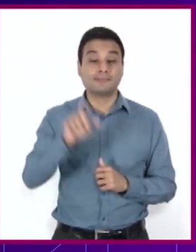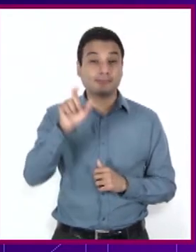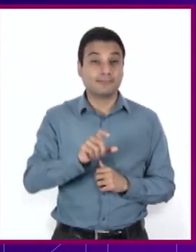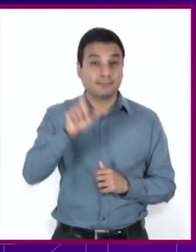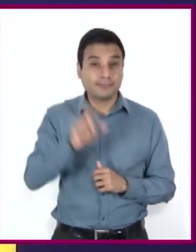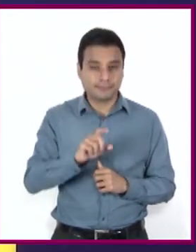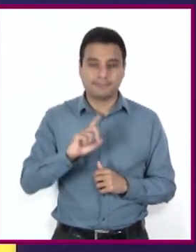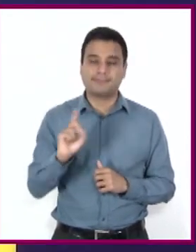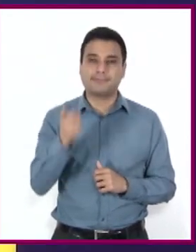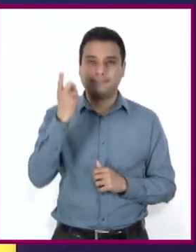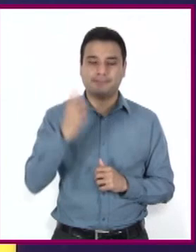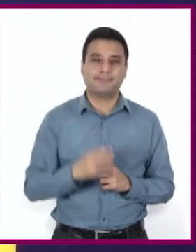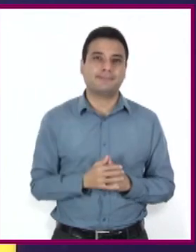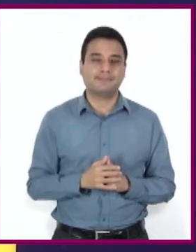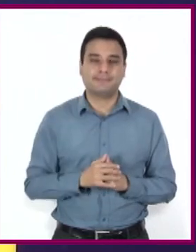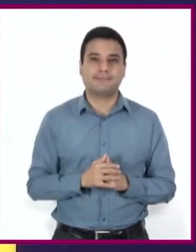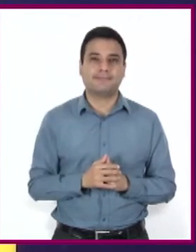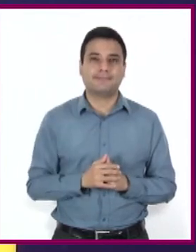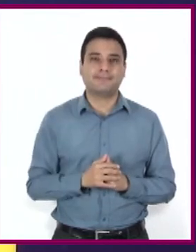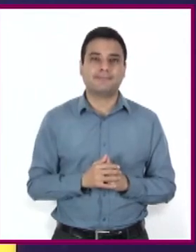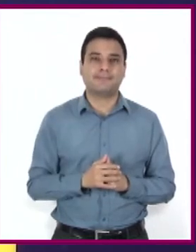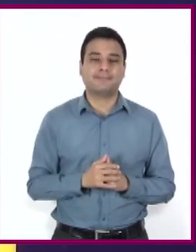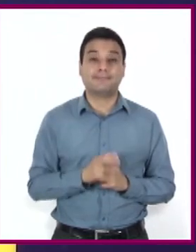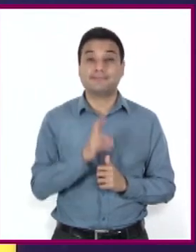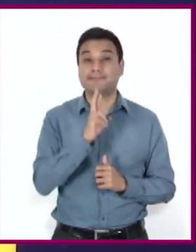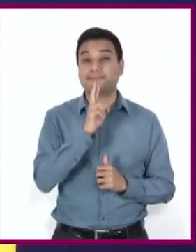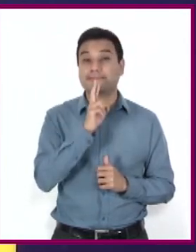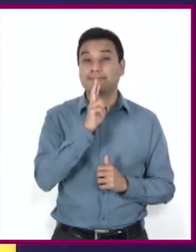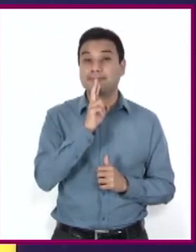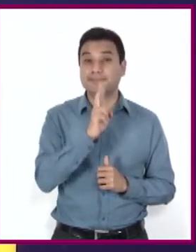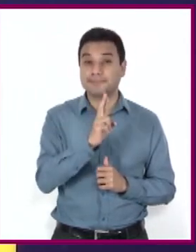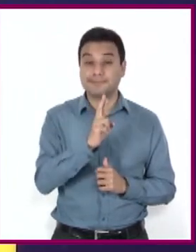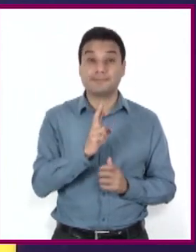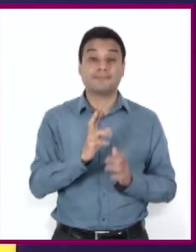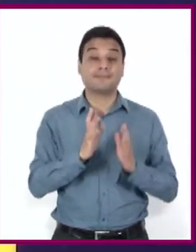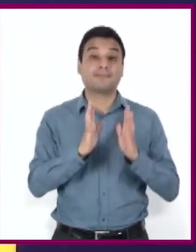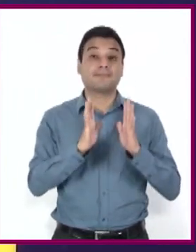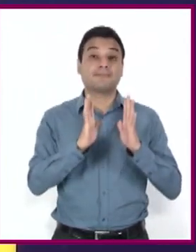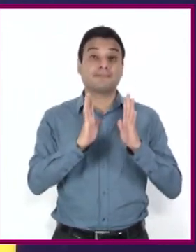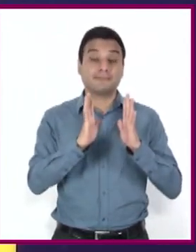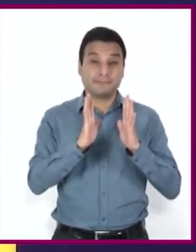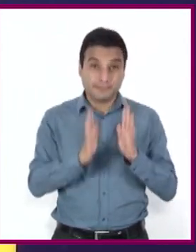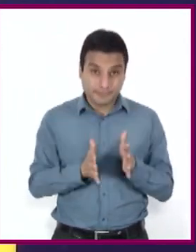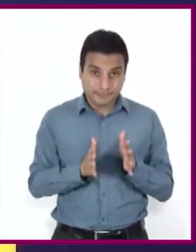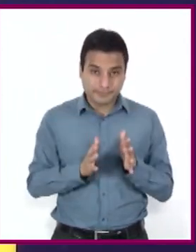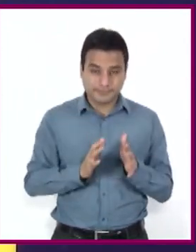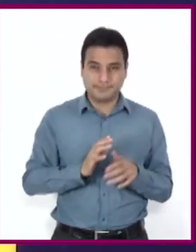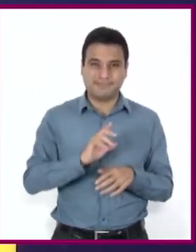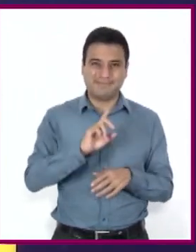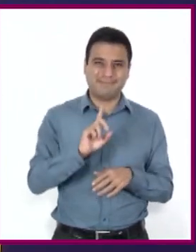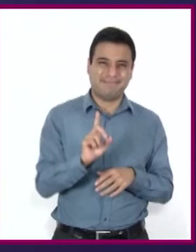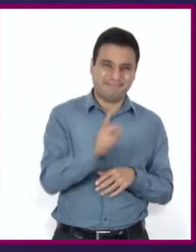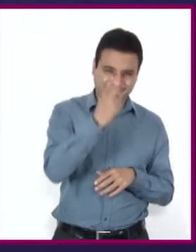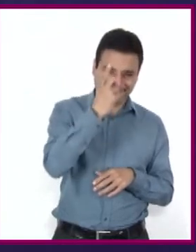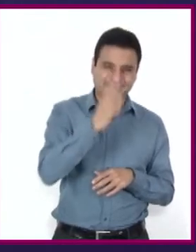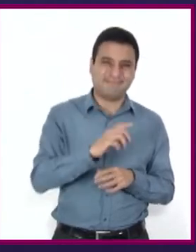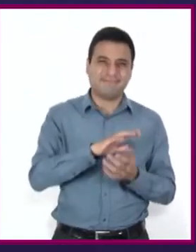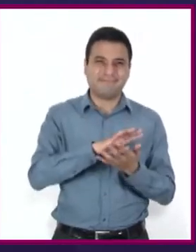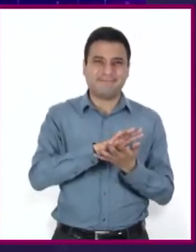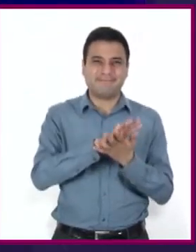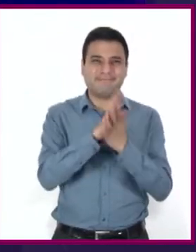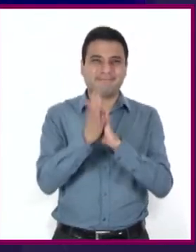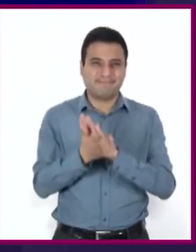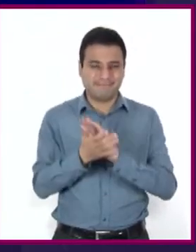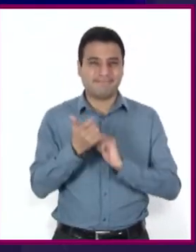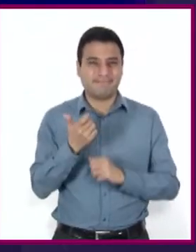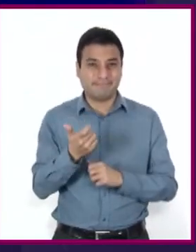dólares. Después de haber obtenido la expresión algebraica para convertir los dólares americanos a pesos